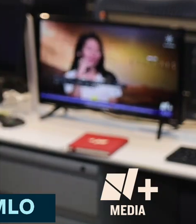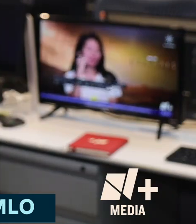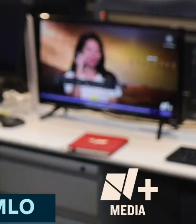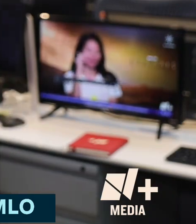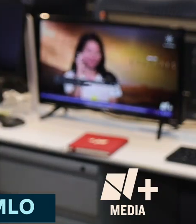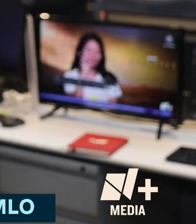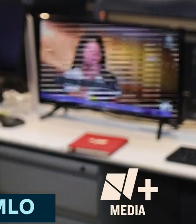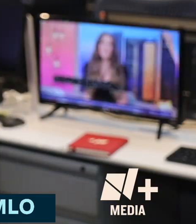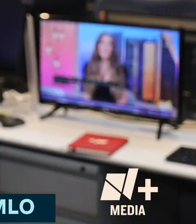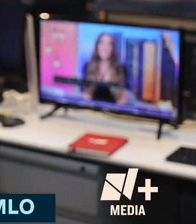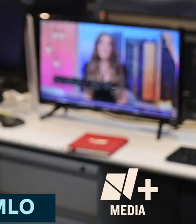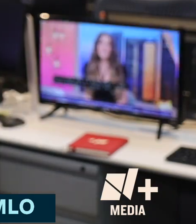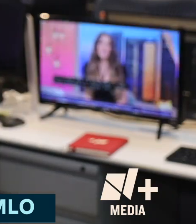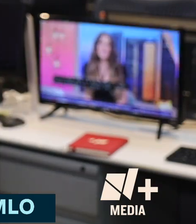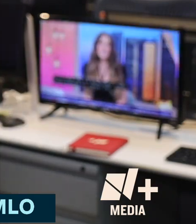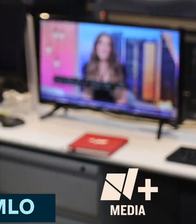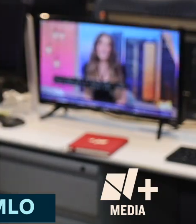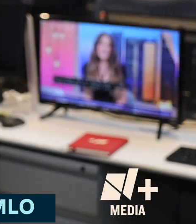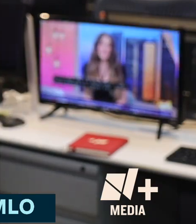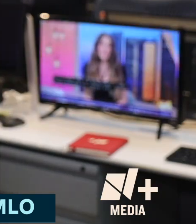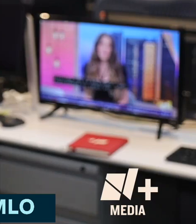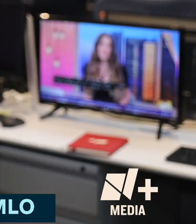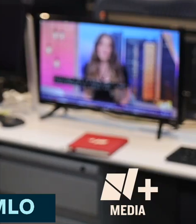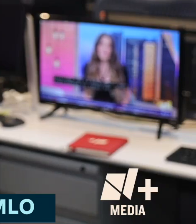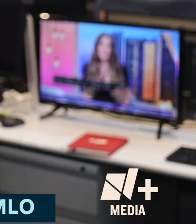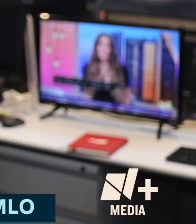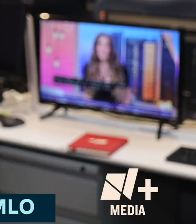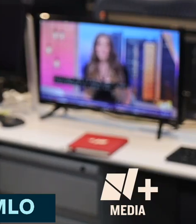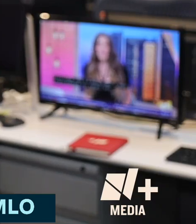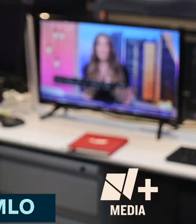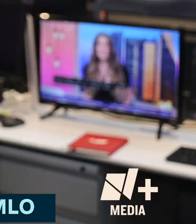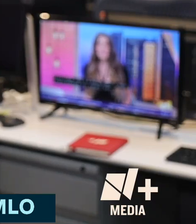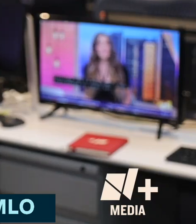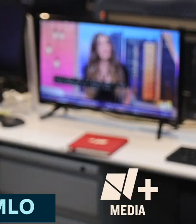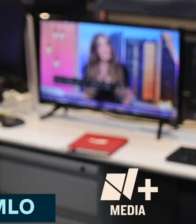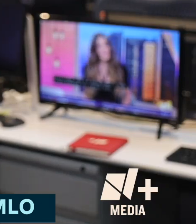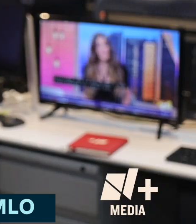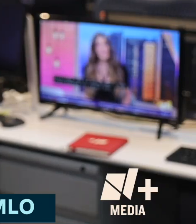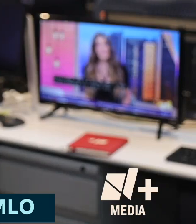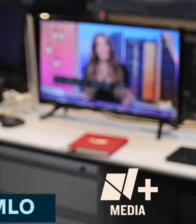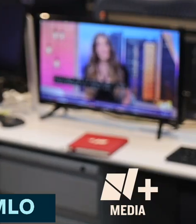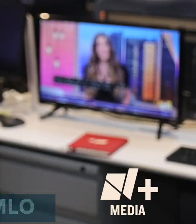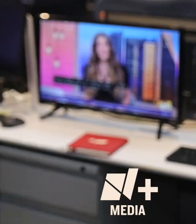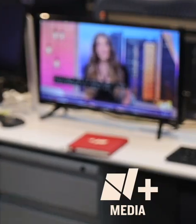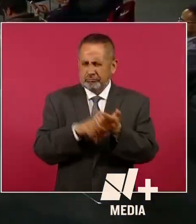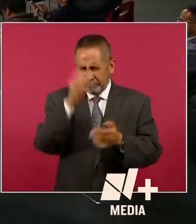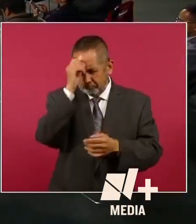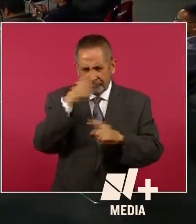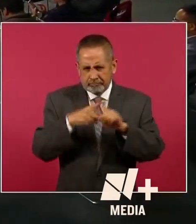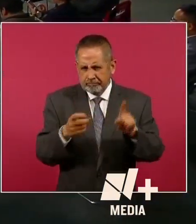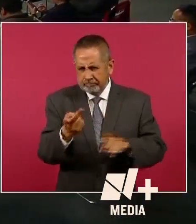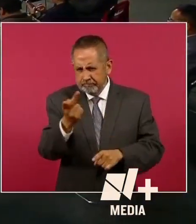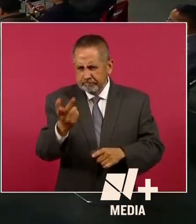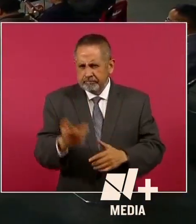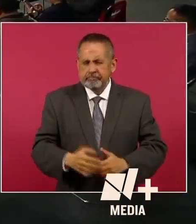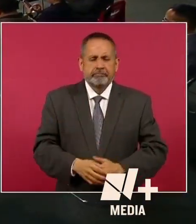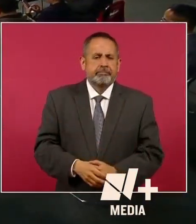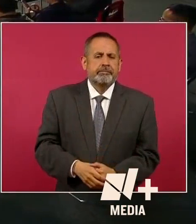55.5% de la energía en todo el país, en todo México. Vamos a escuchar qué fue lo que dijo esta mañana. Yo creo